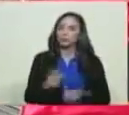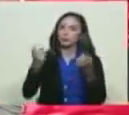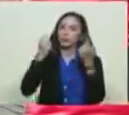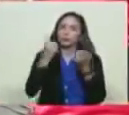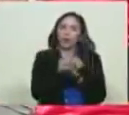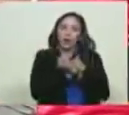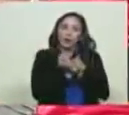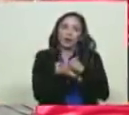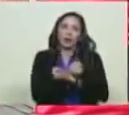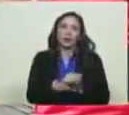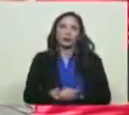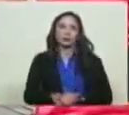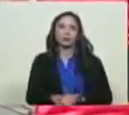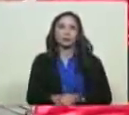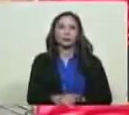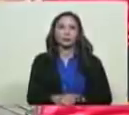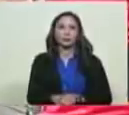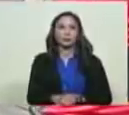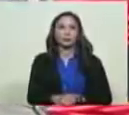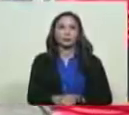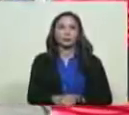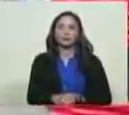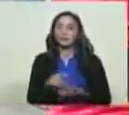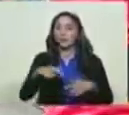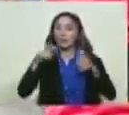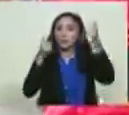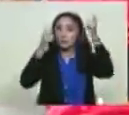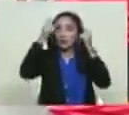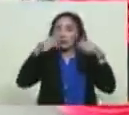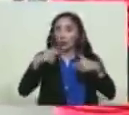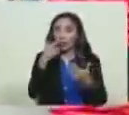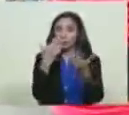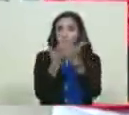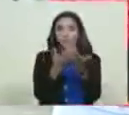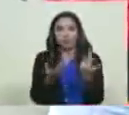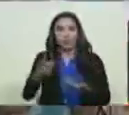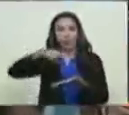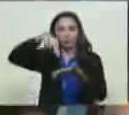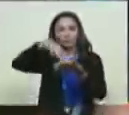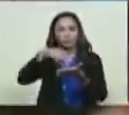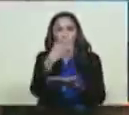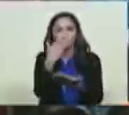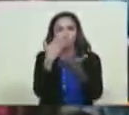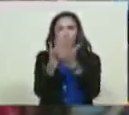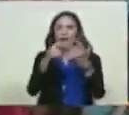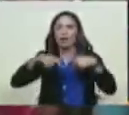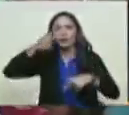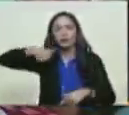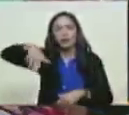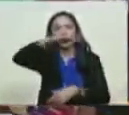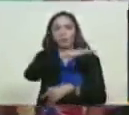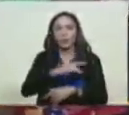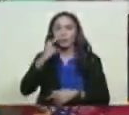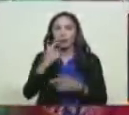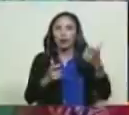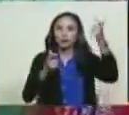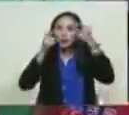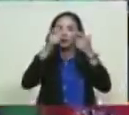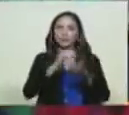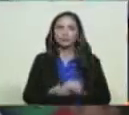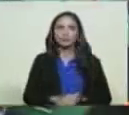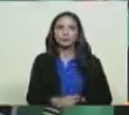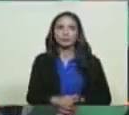calor de la lucha del comandante chávez y que hoy le dice para servirme presidente que aquí está su pueblo usted es el comandante gracias